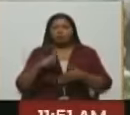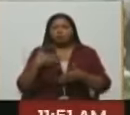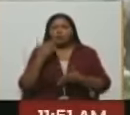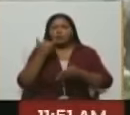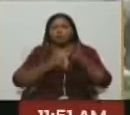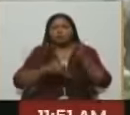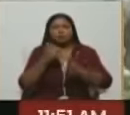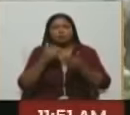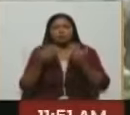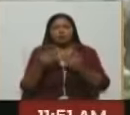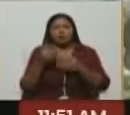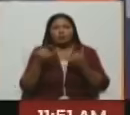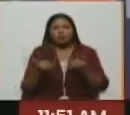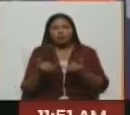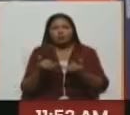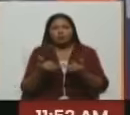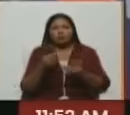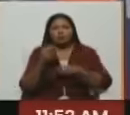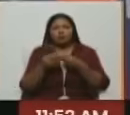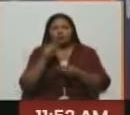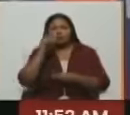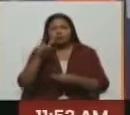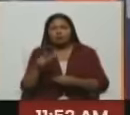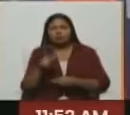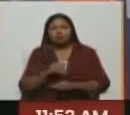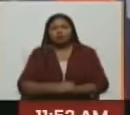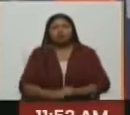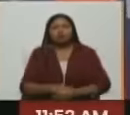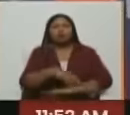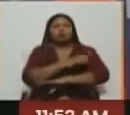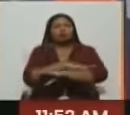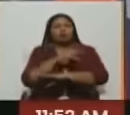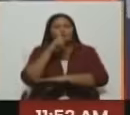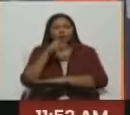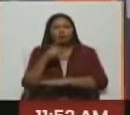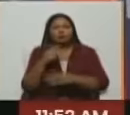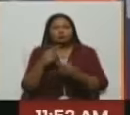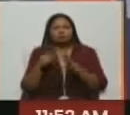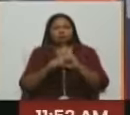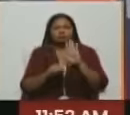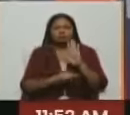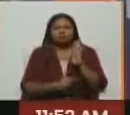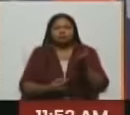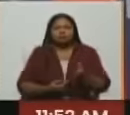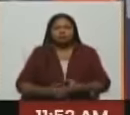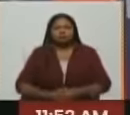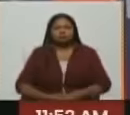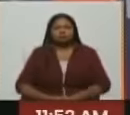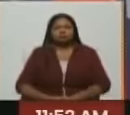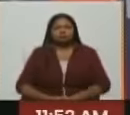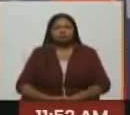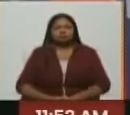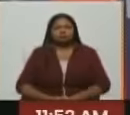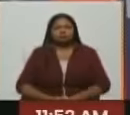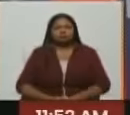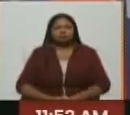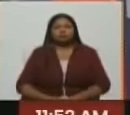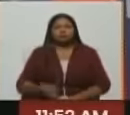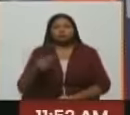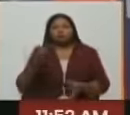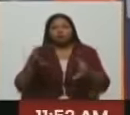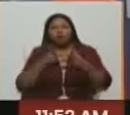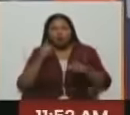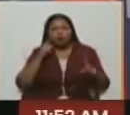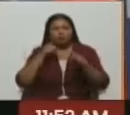ser literalmente una persona que ha actuado siempre al margen de la ley. No ocurrió, no lograron ese